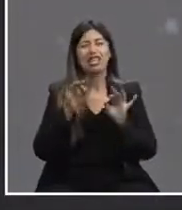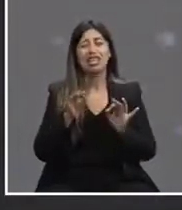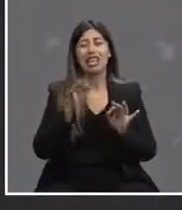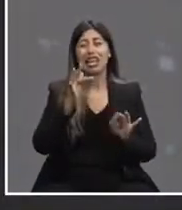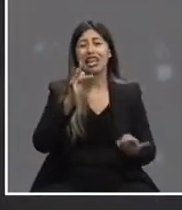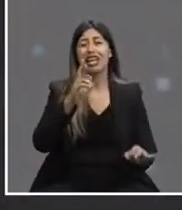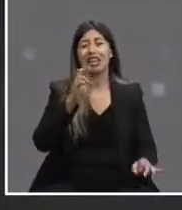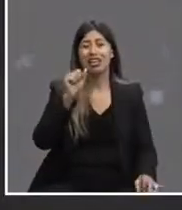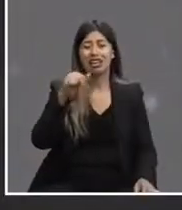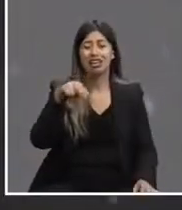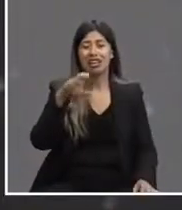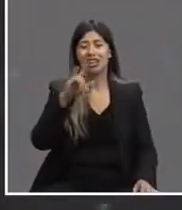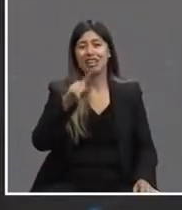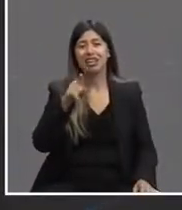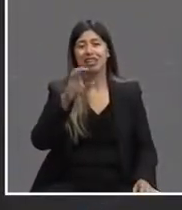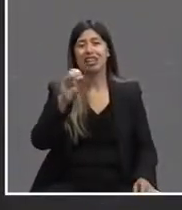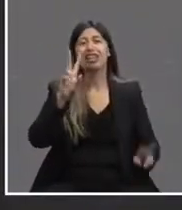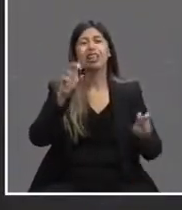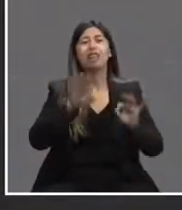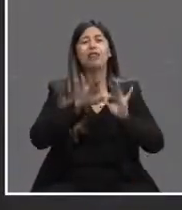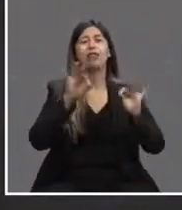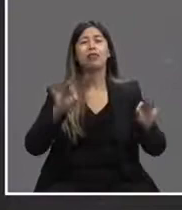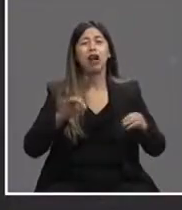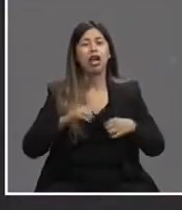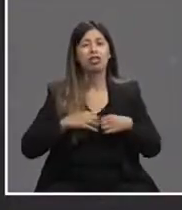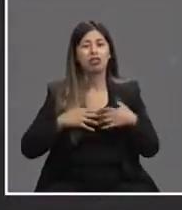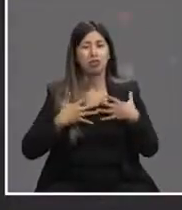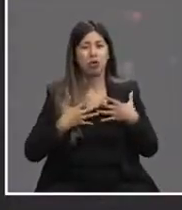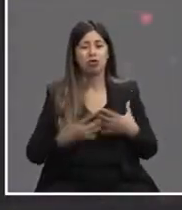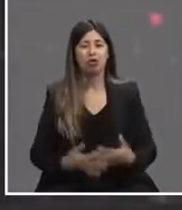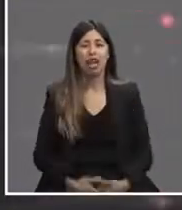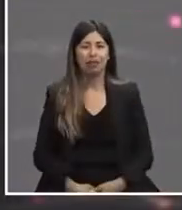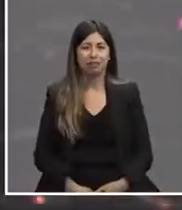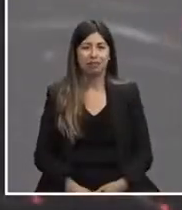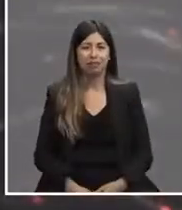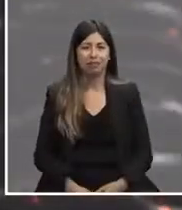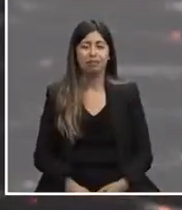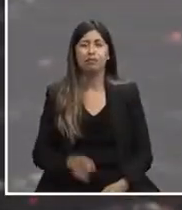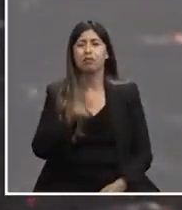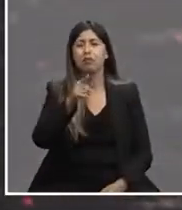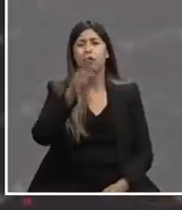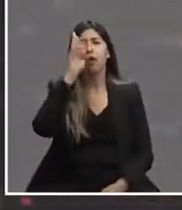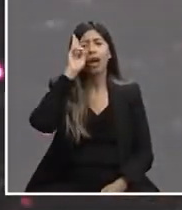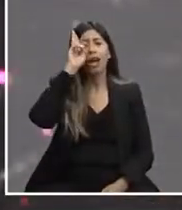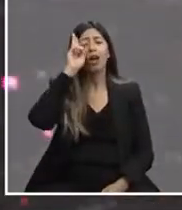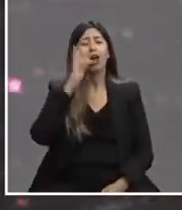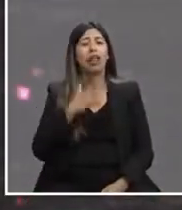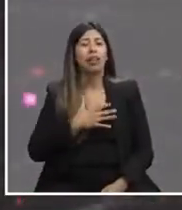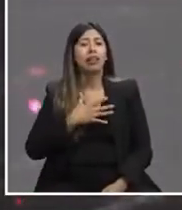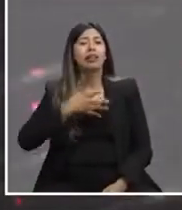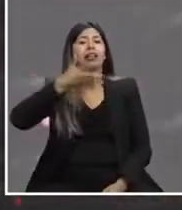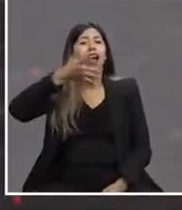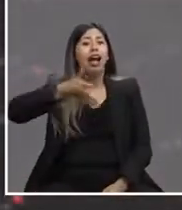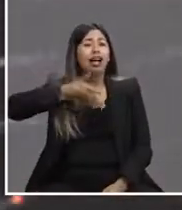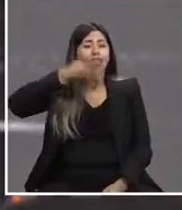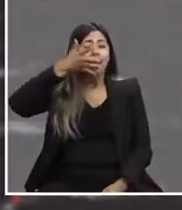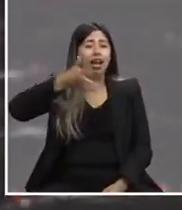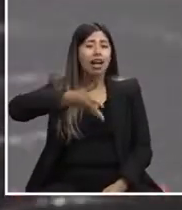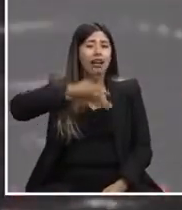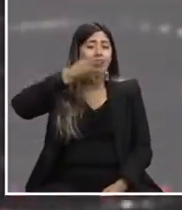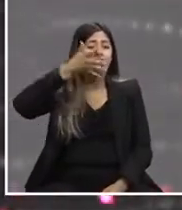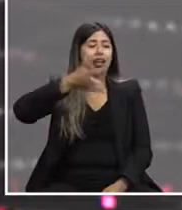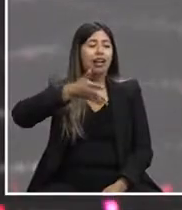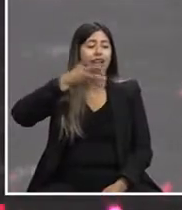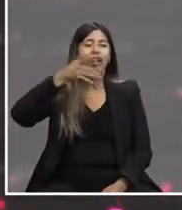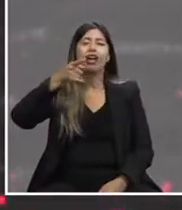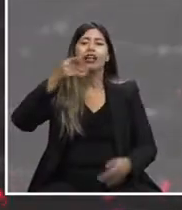Francisco antes, que tiene que ver con la educación emocional. Me hiciste recordar una charla de, en este caso,